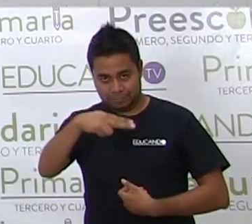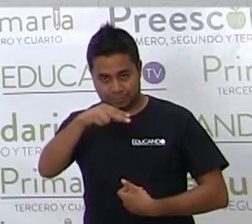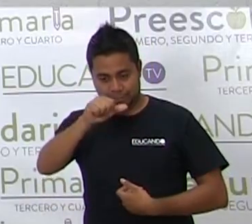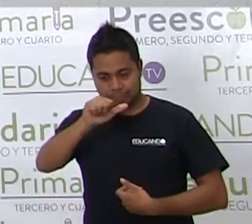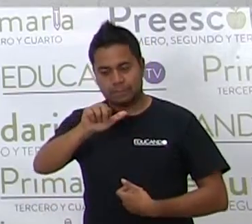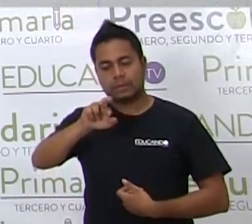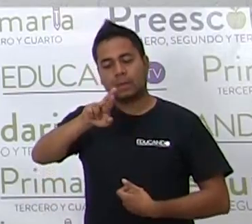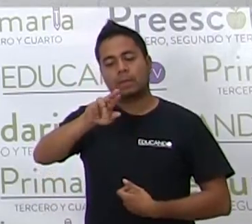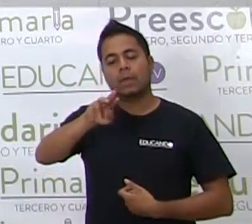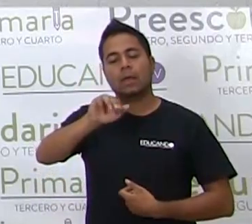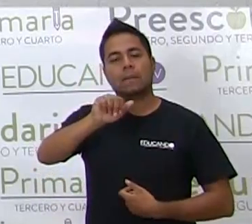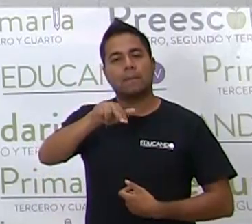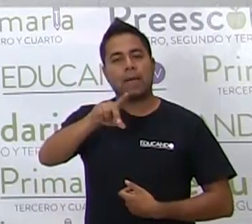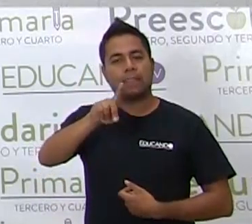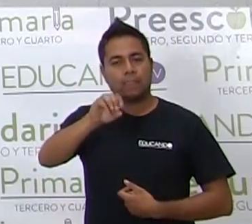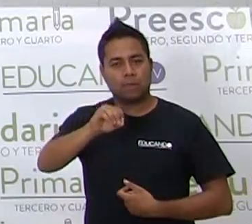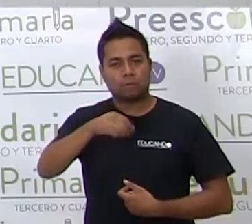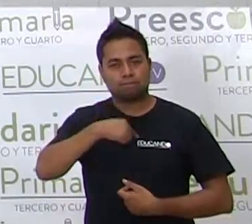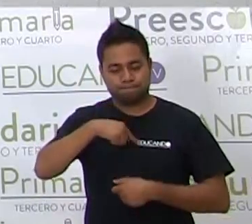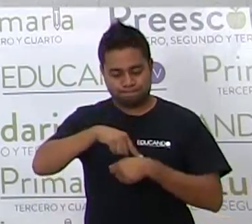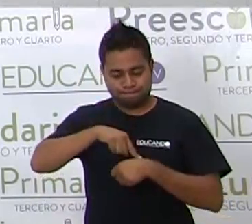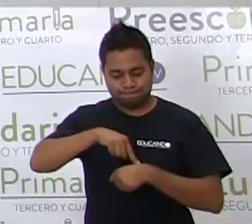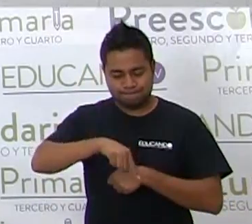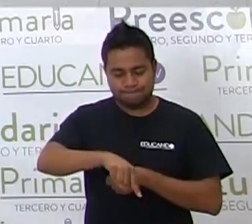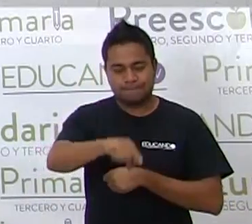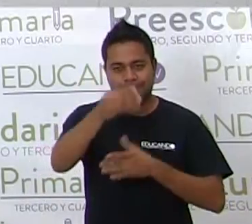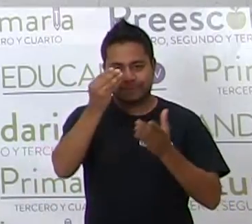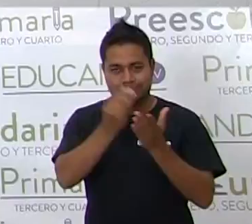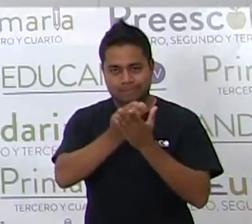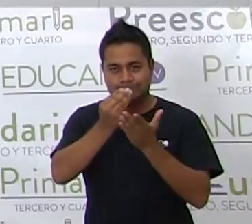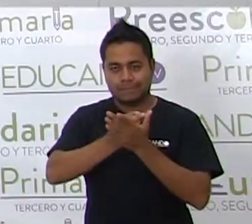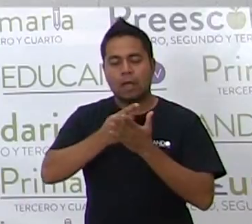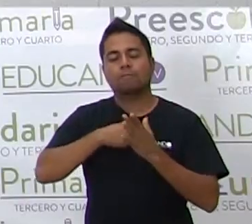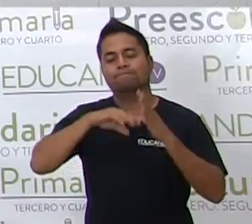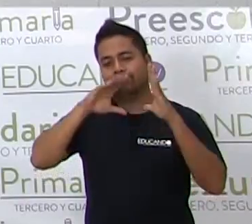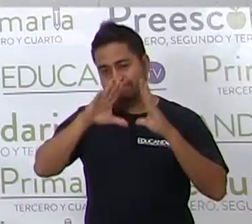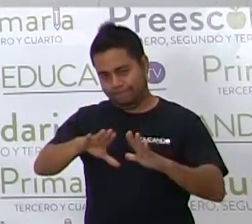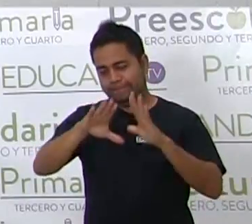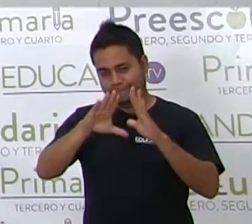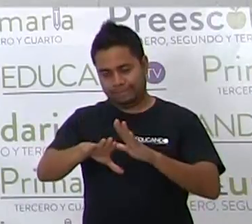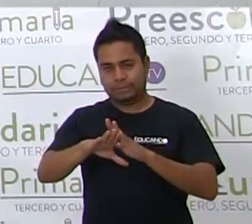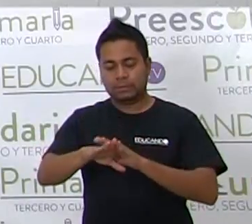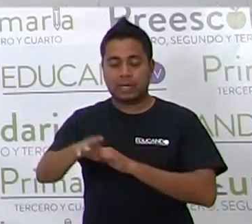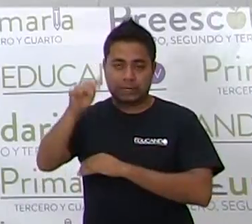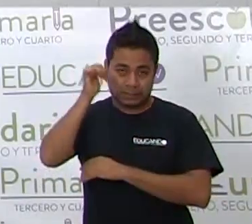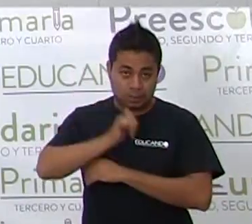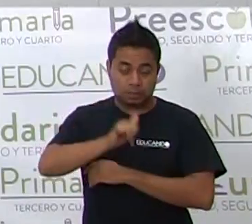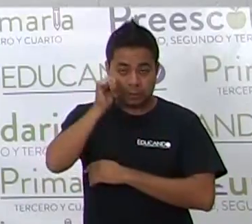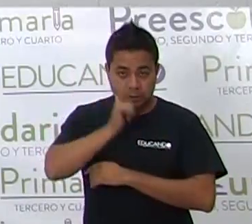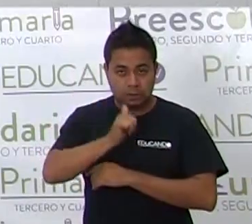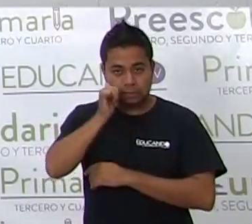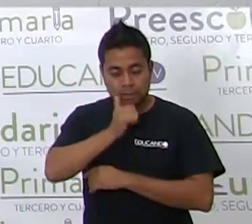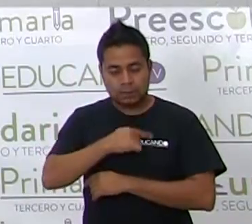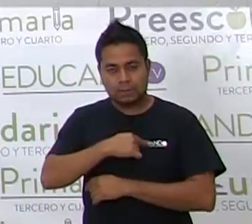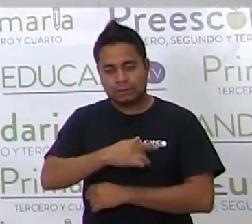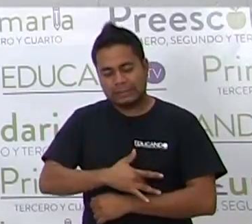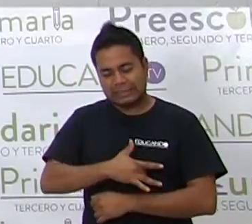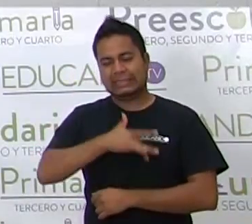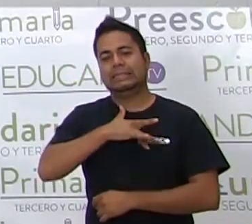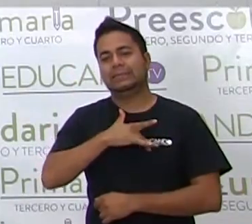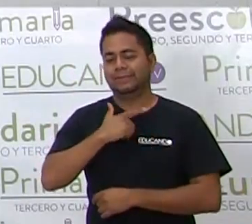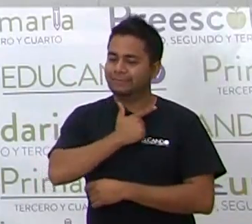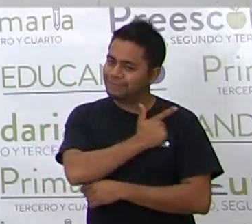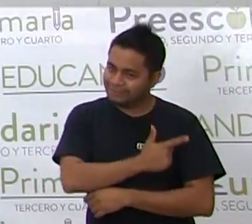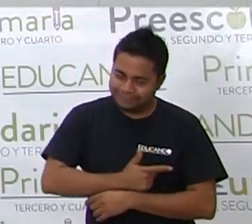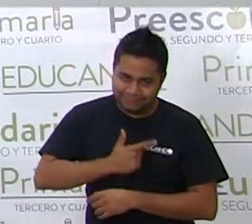Armando Mendoza y voy a ser tu acompañante a lo largo de todos estos minutos. Como siempre, es un gusto enorme que